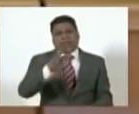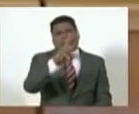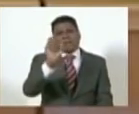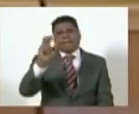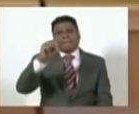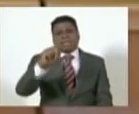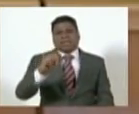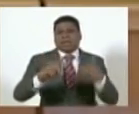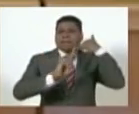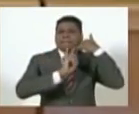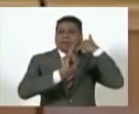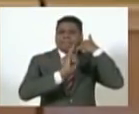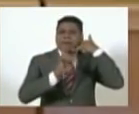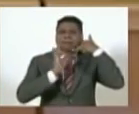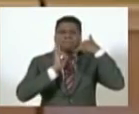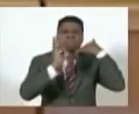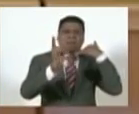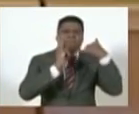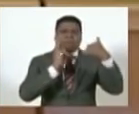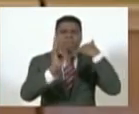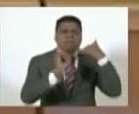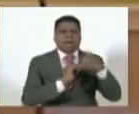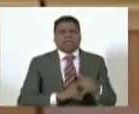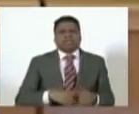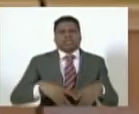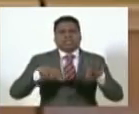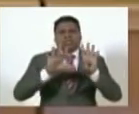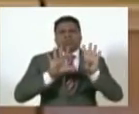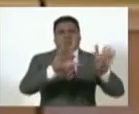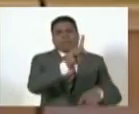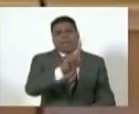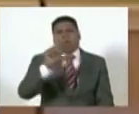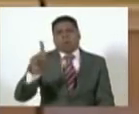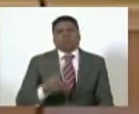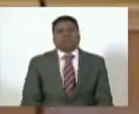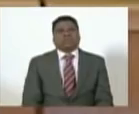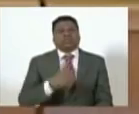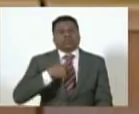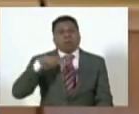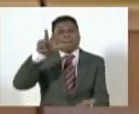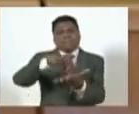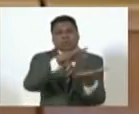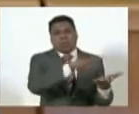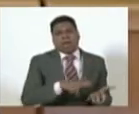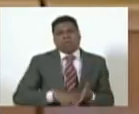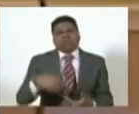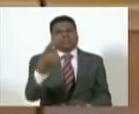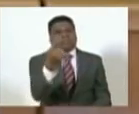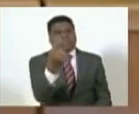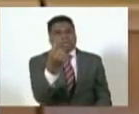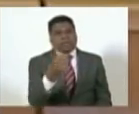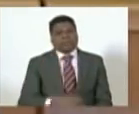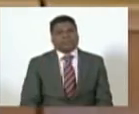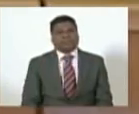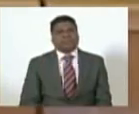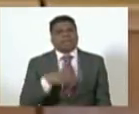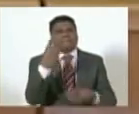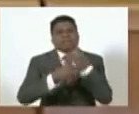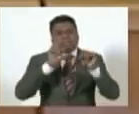VEN-911. En ese sentido, he aprobado los recursos para hacer